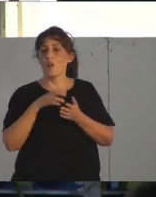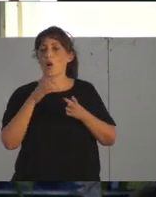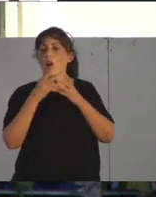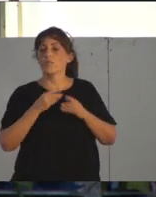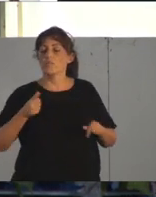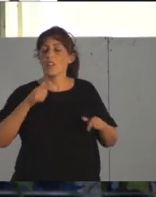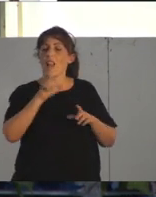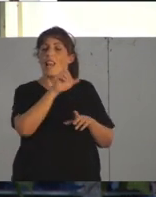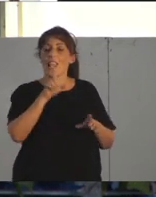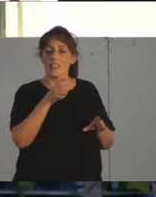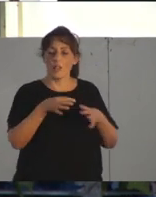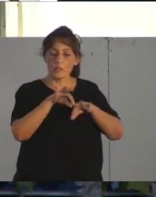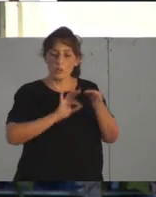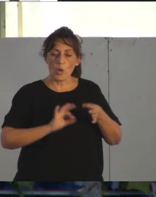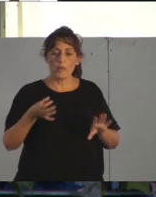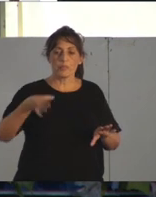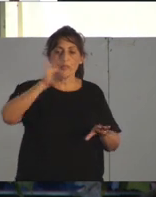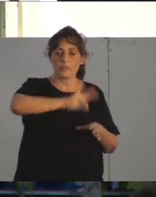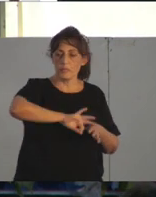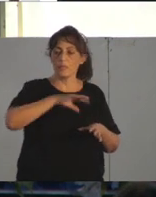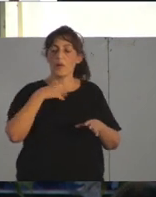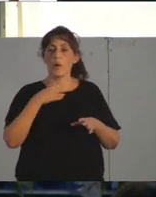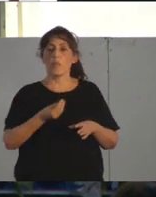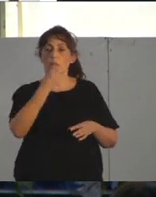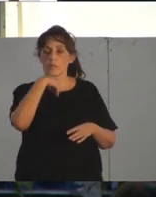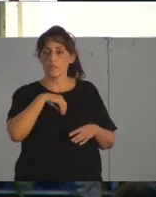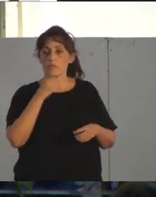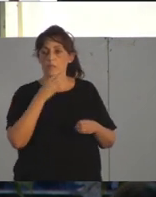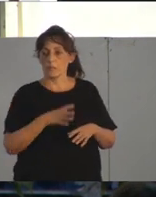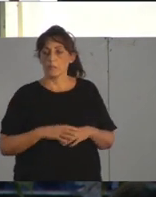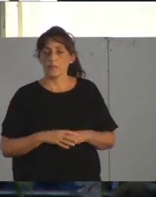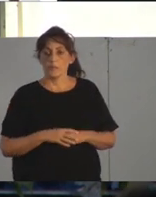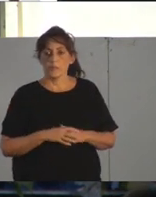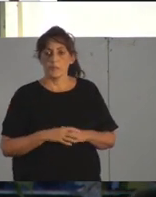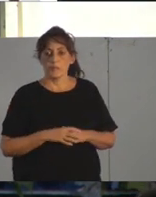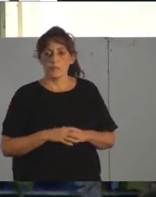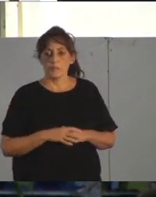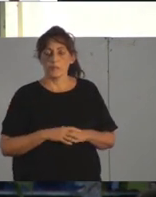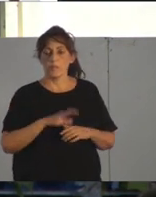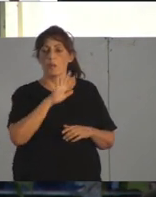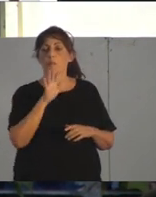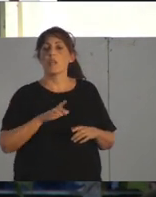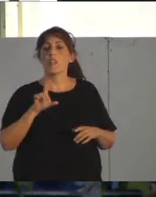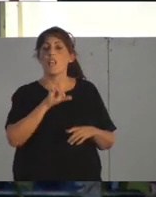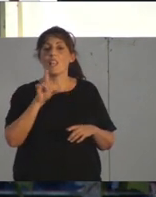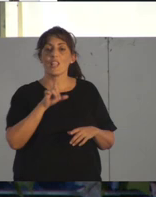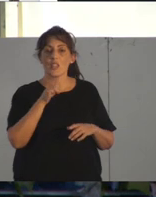momento hay dos. Hay los espesantes tradicionales de almidón y los clear, que parece que aguantan un poquito más en la boca.